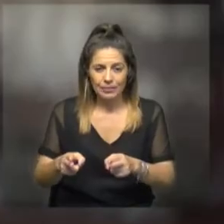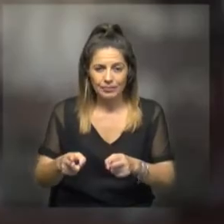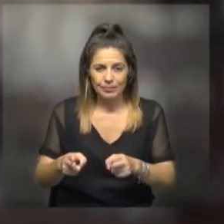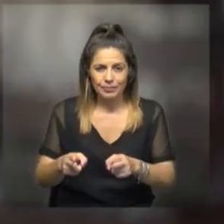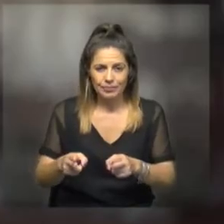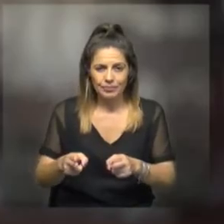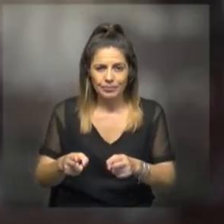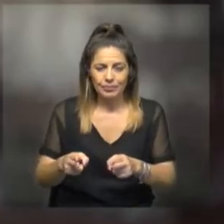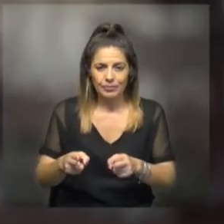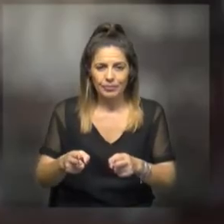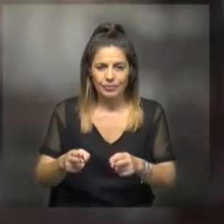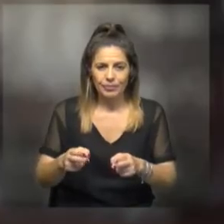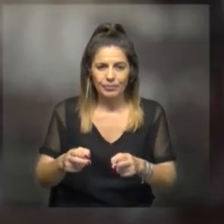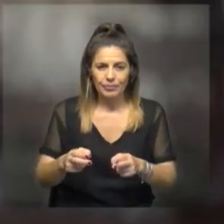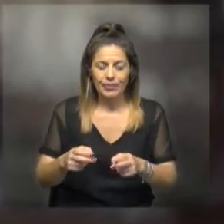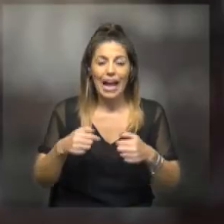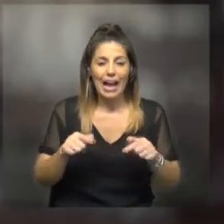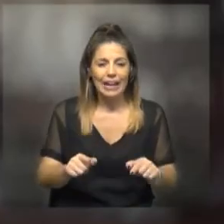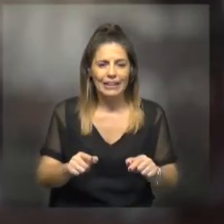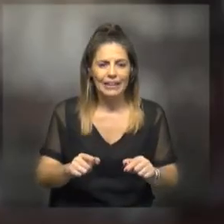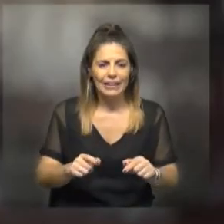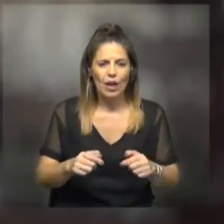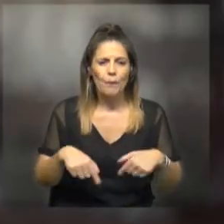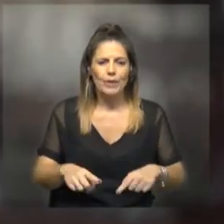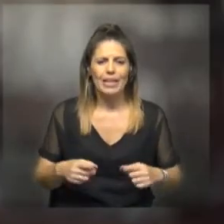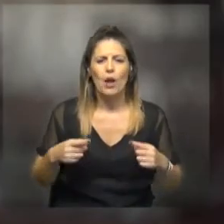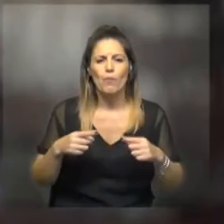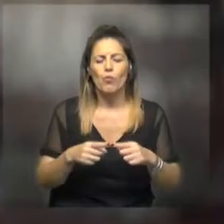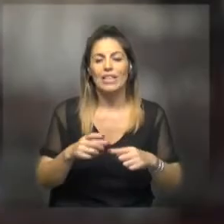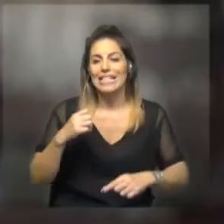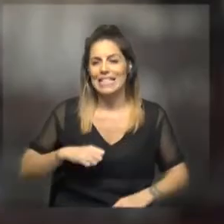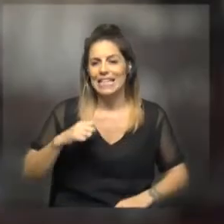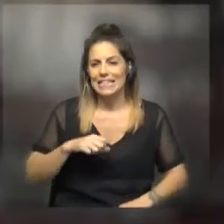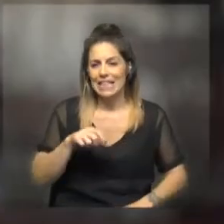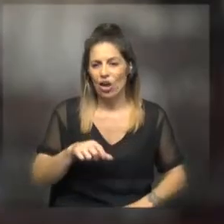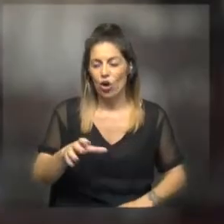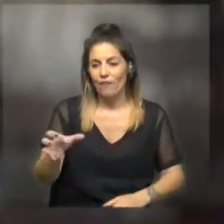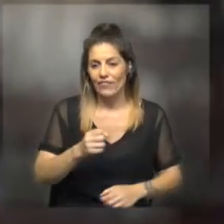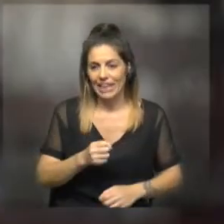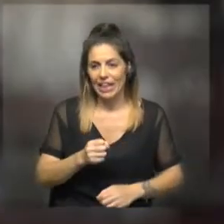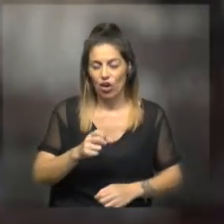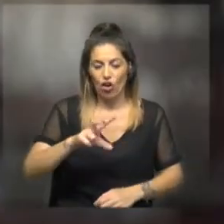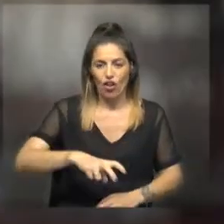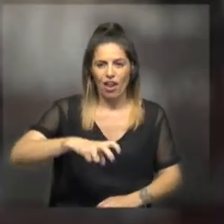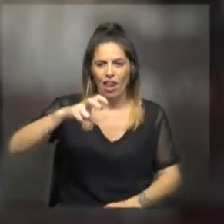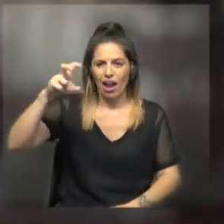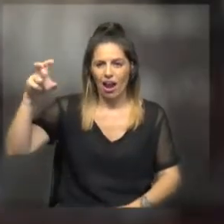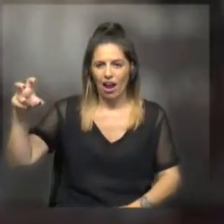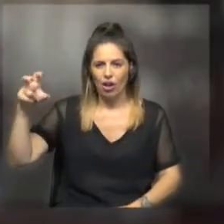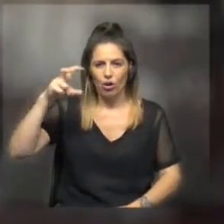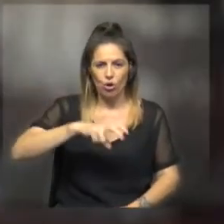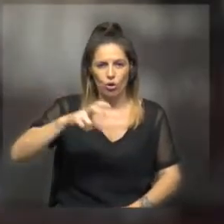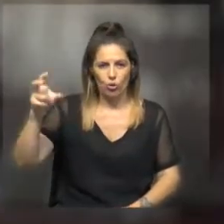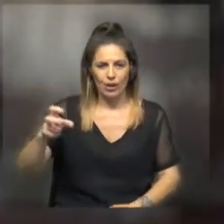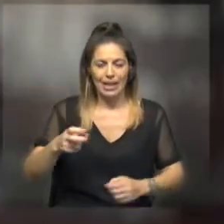y las partes que fueron cortadas vienen a punta de sayado. Las partes que fueron cortadas vienen arriba de la grúa y el casco viene tirado